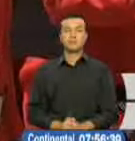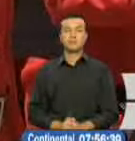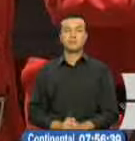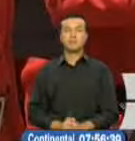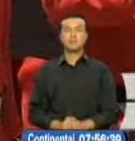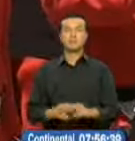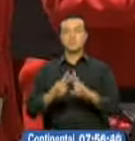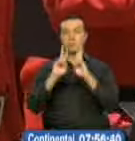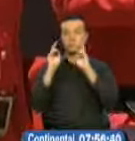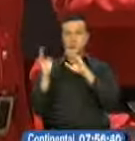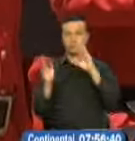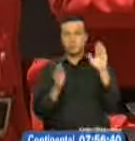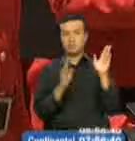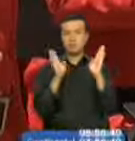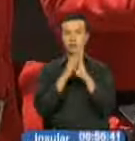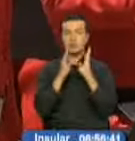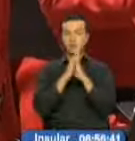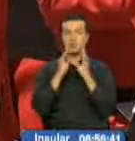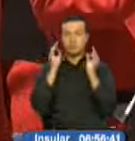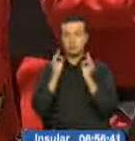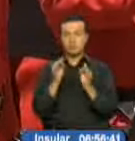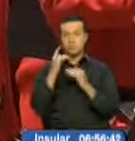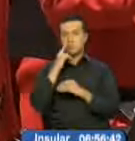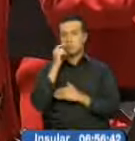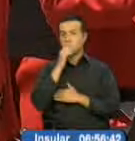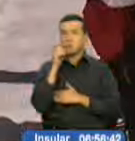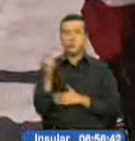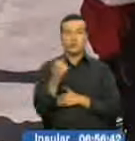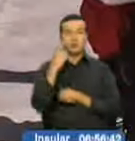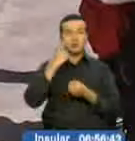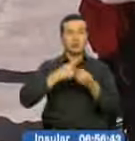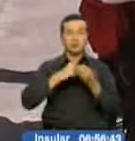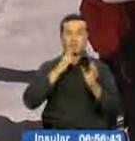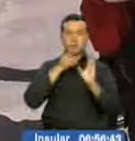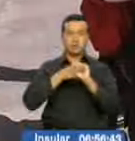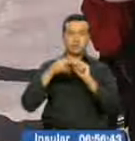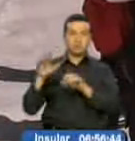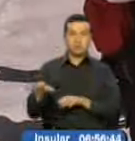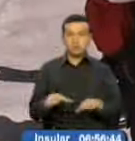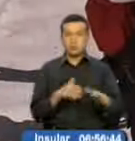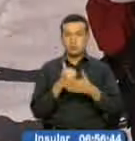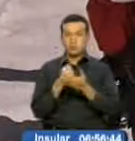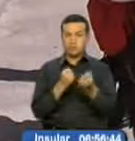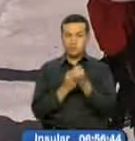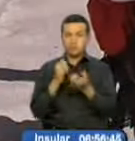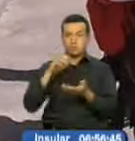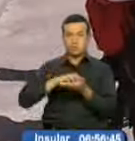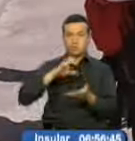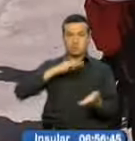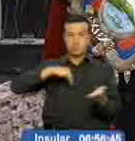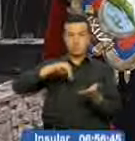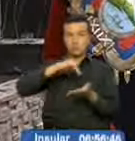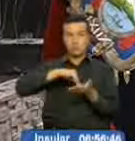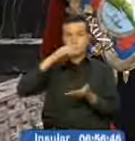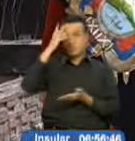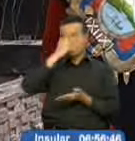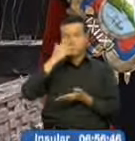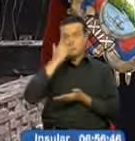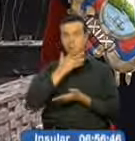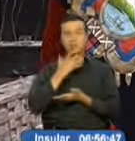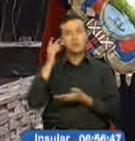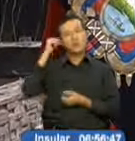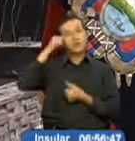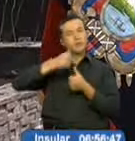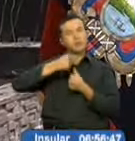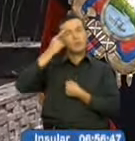Y en otro tema, a través de un evento solemne, el Cuerpo de Bomberos de Quito, que participó en las actividades de rescate en las provincias de Manabí y Esmeraldas, recordó